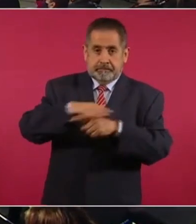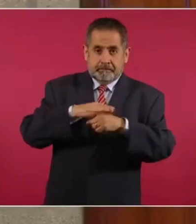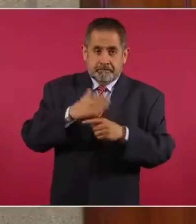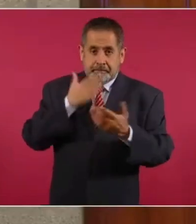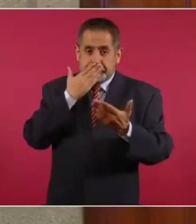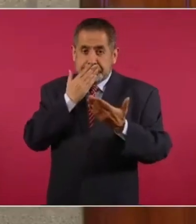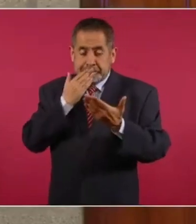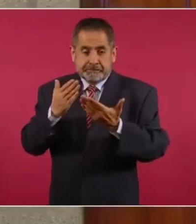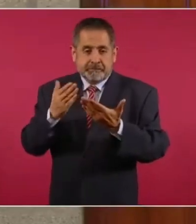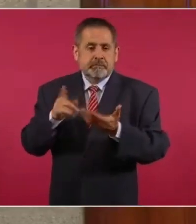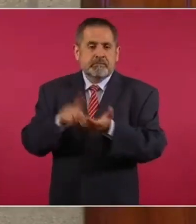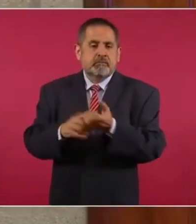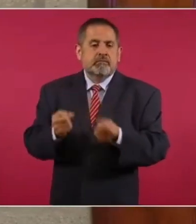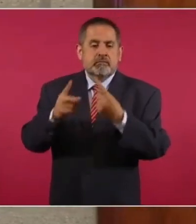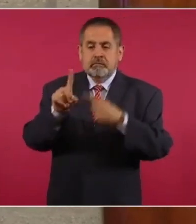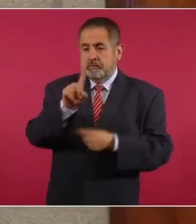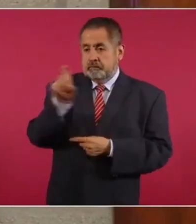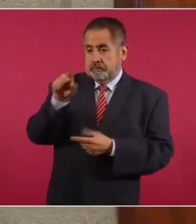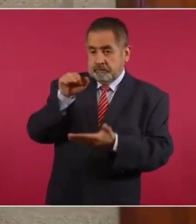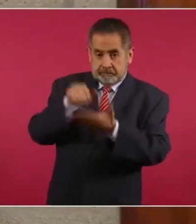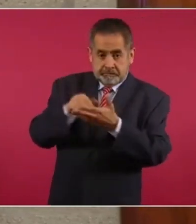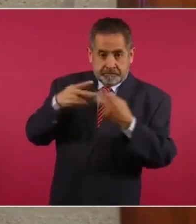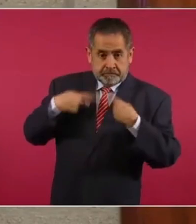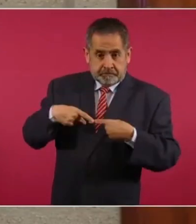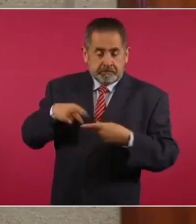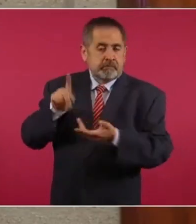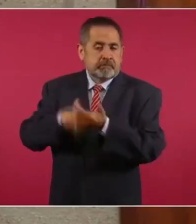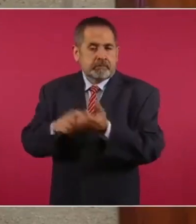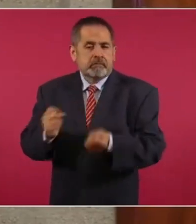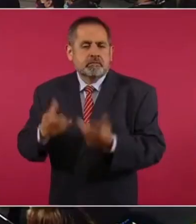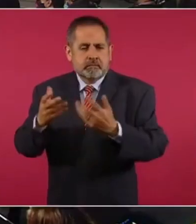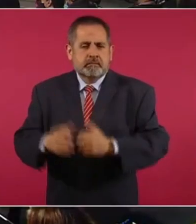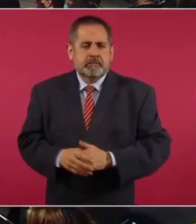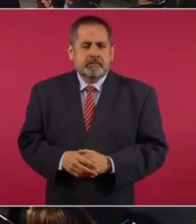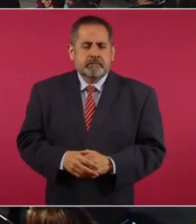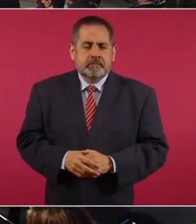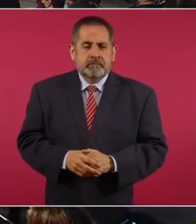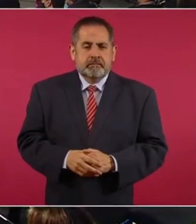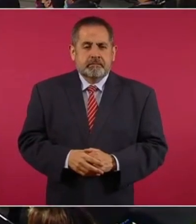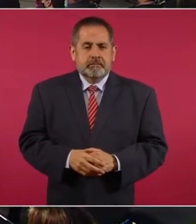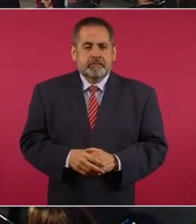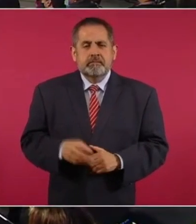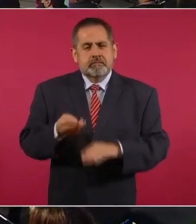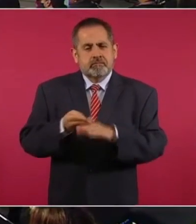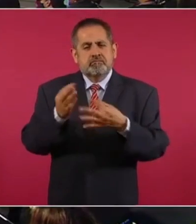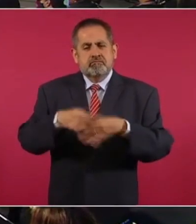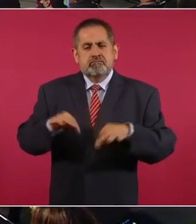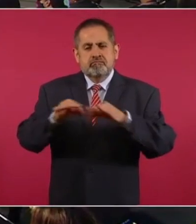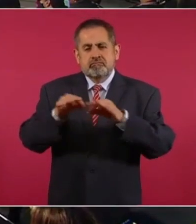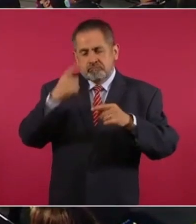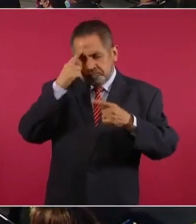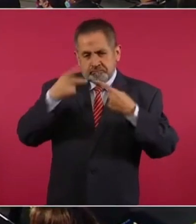a 100,000 habitantes. Esto es importante para que pues la gente